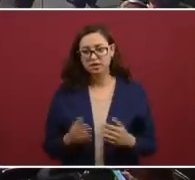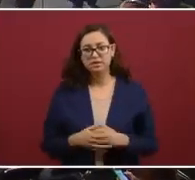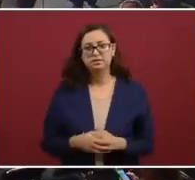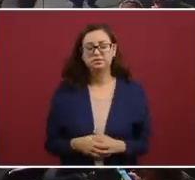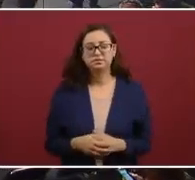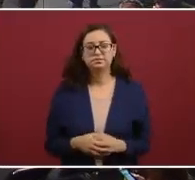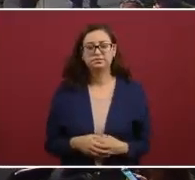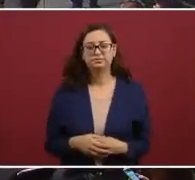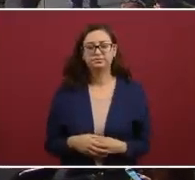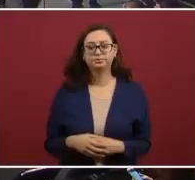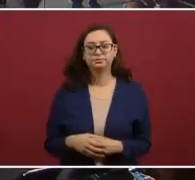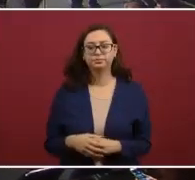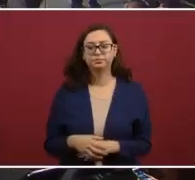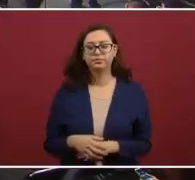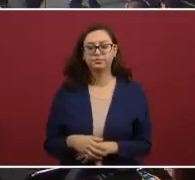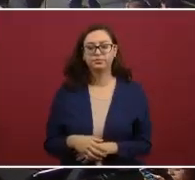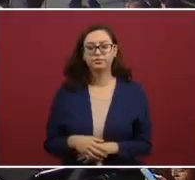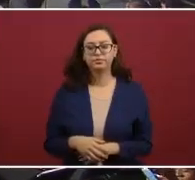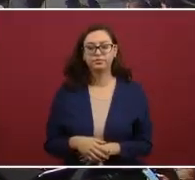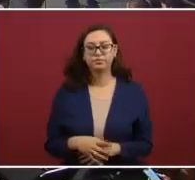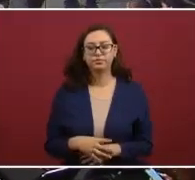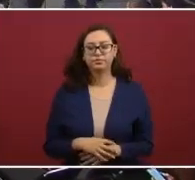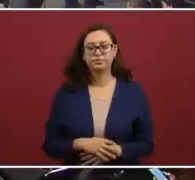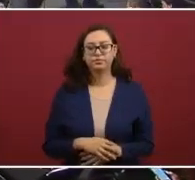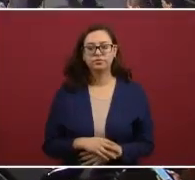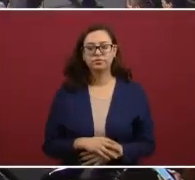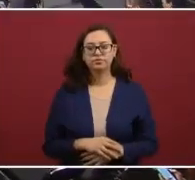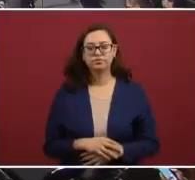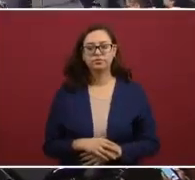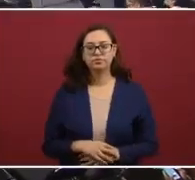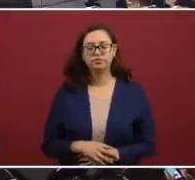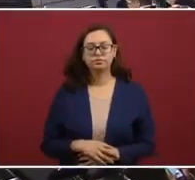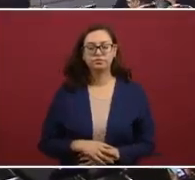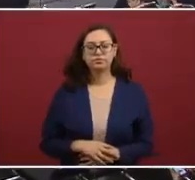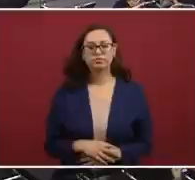Vamos a llevar a cabo